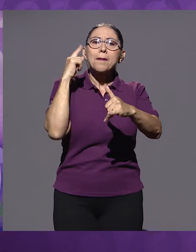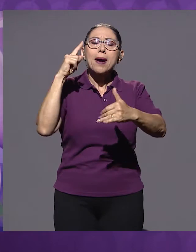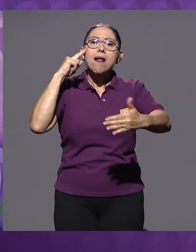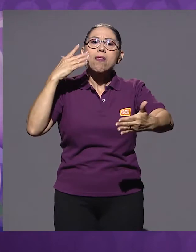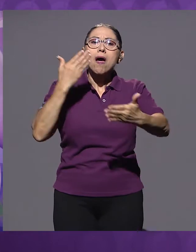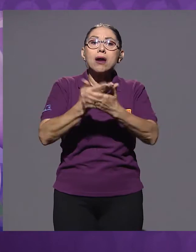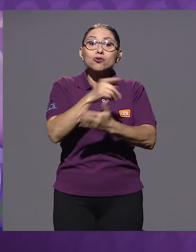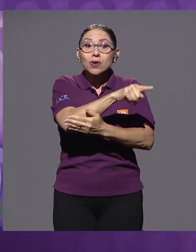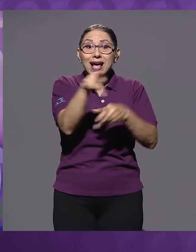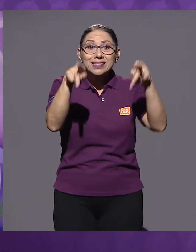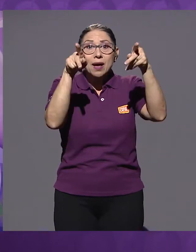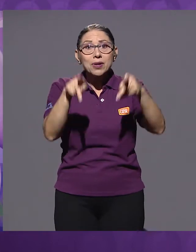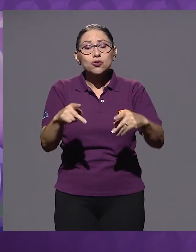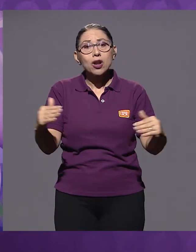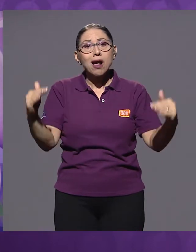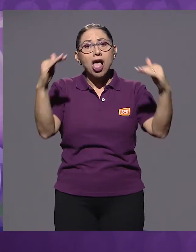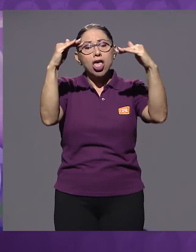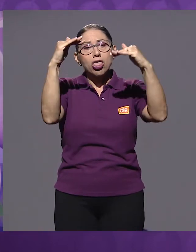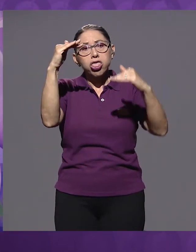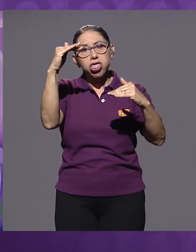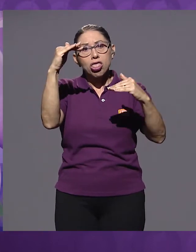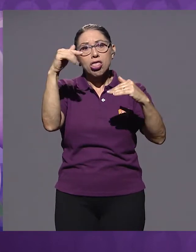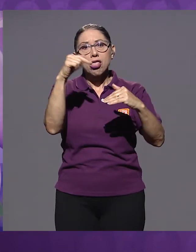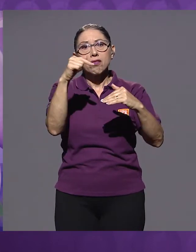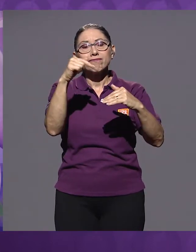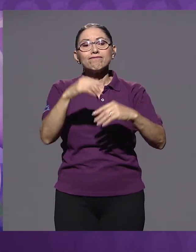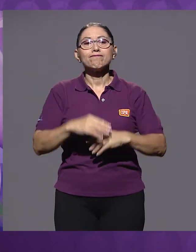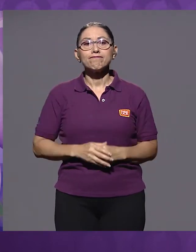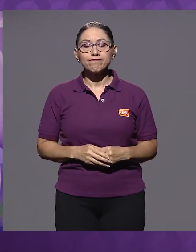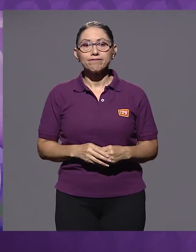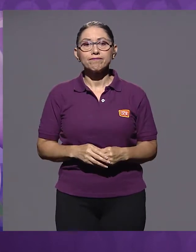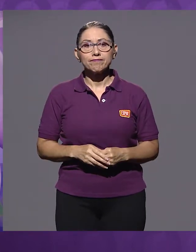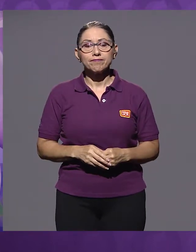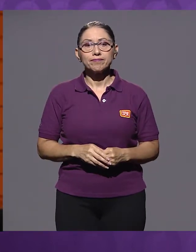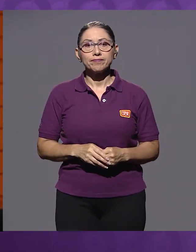las enormes brechas que esta población sigue experimentando.